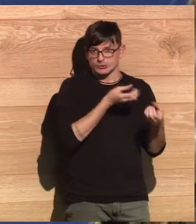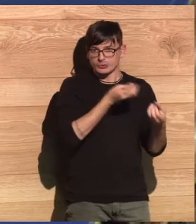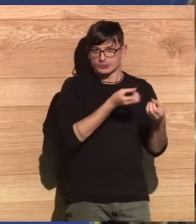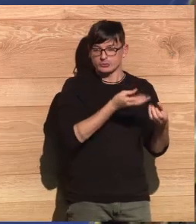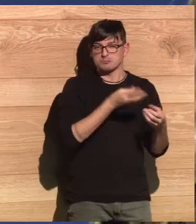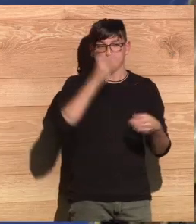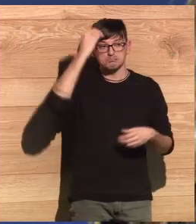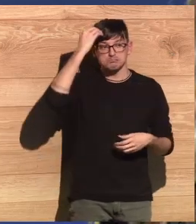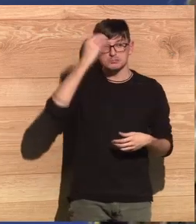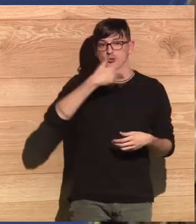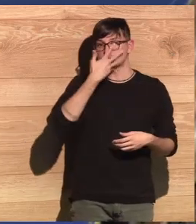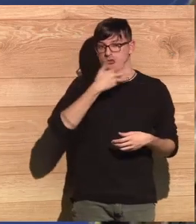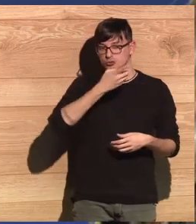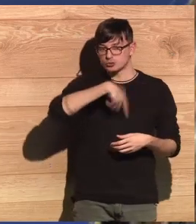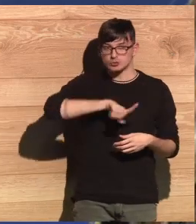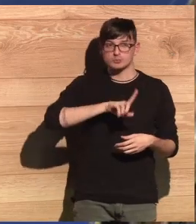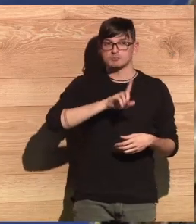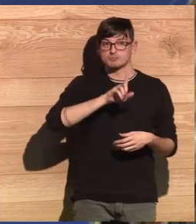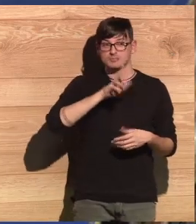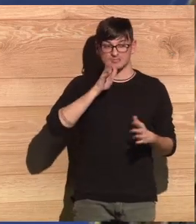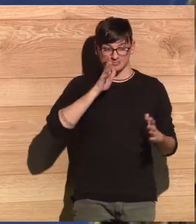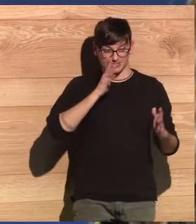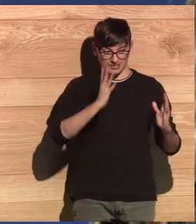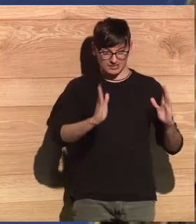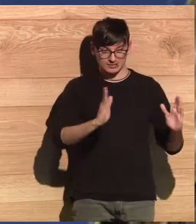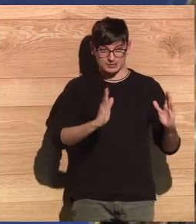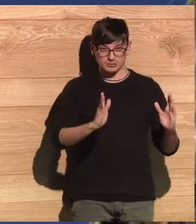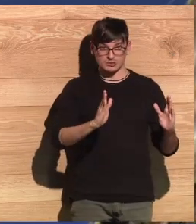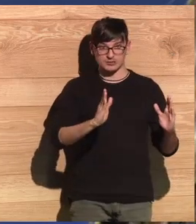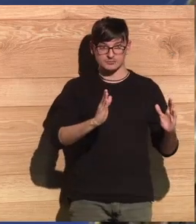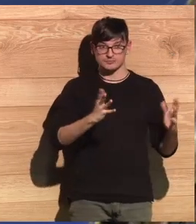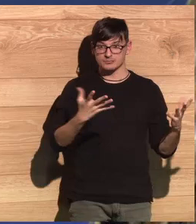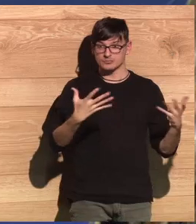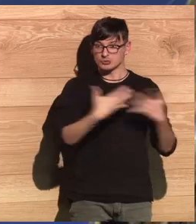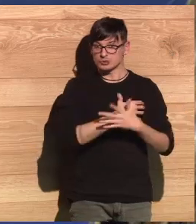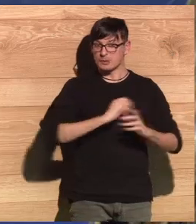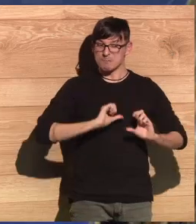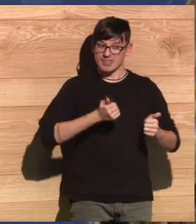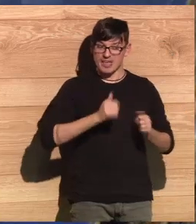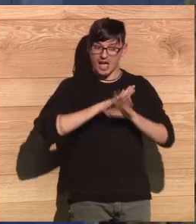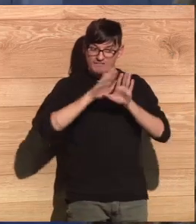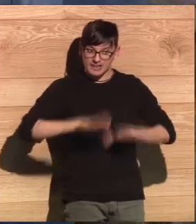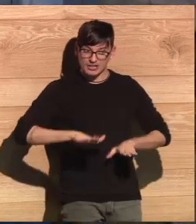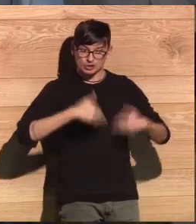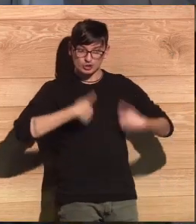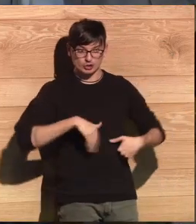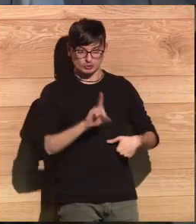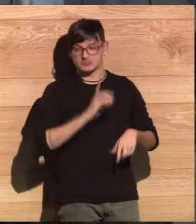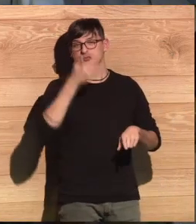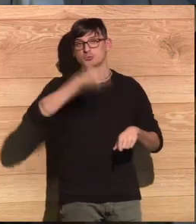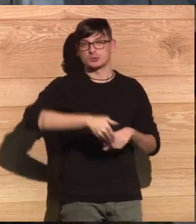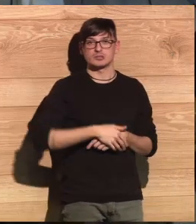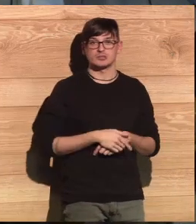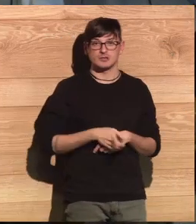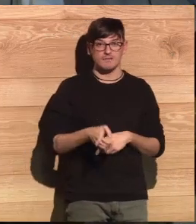un punto en la historia, que no todo acaba ni empieza con nosotros, es muy importante. Asiente Raquel con la cabeza. Tú habrías